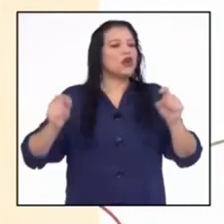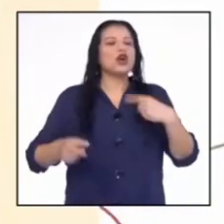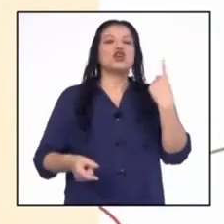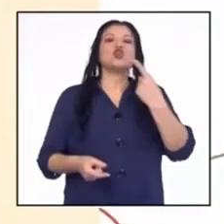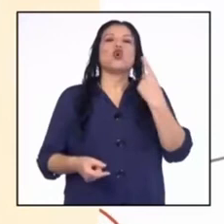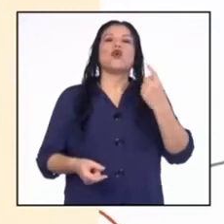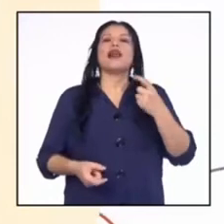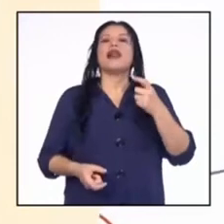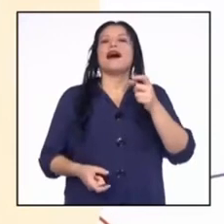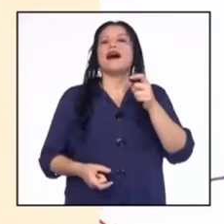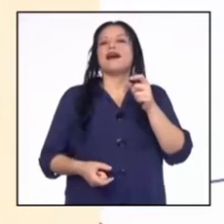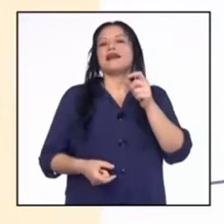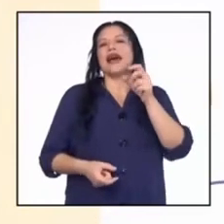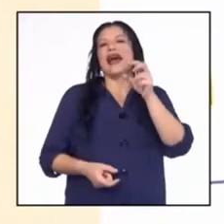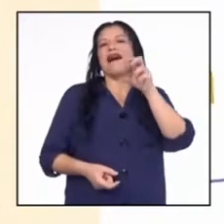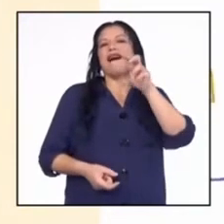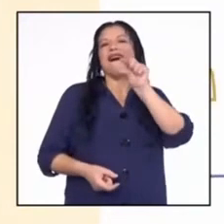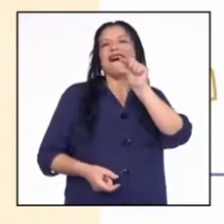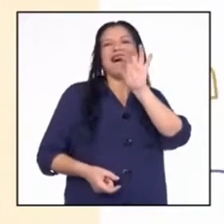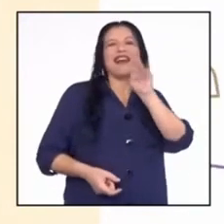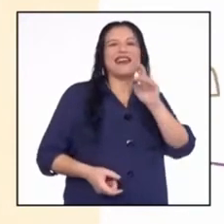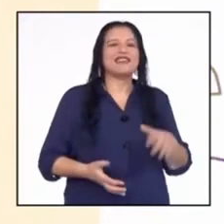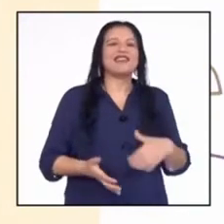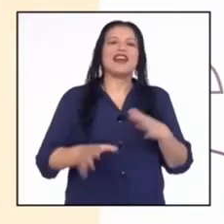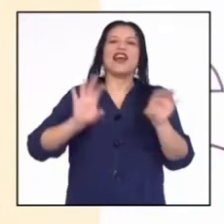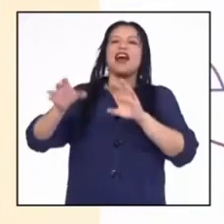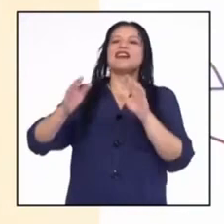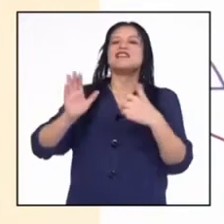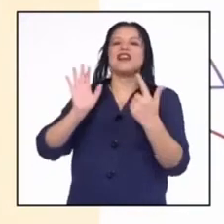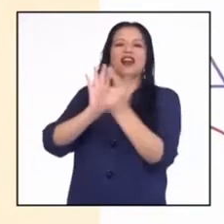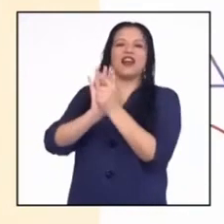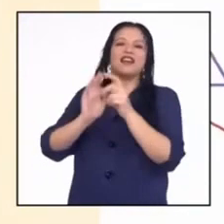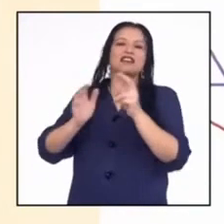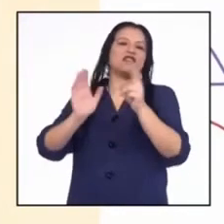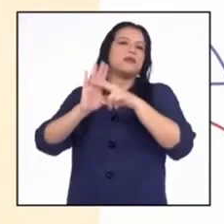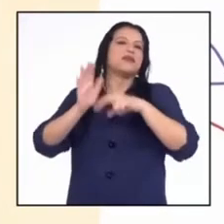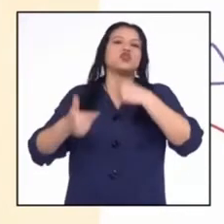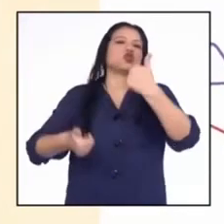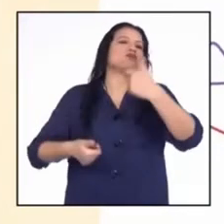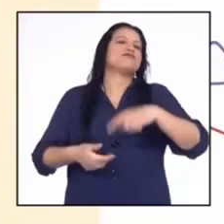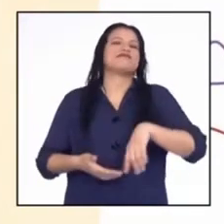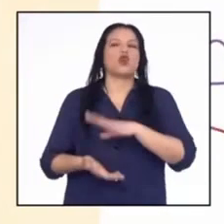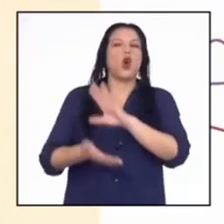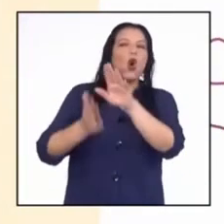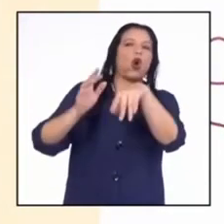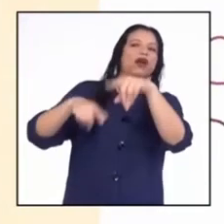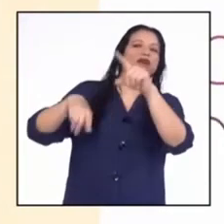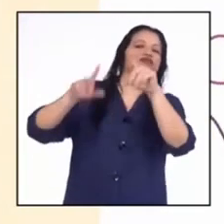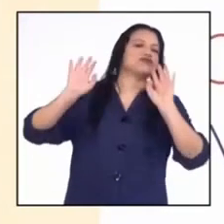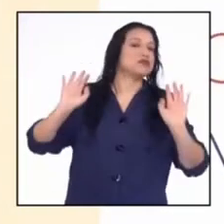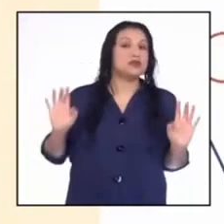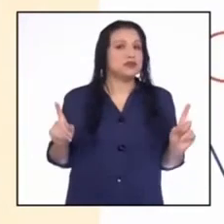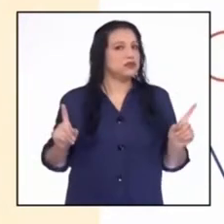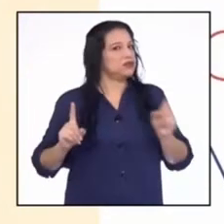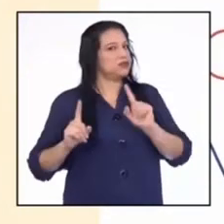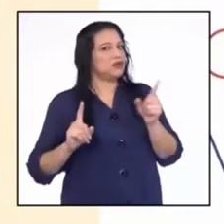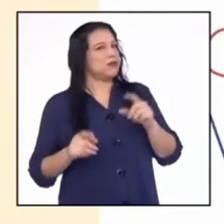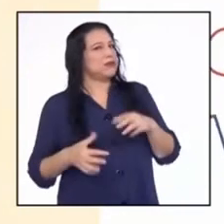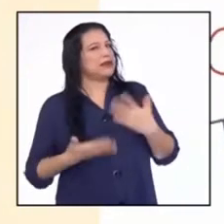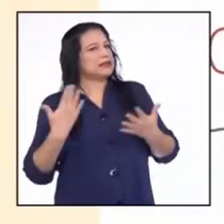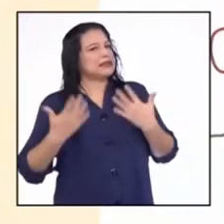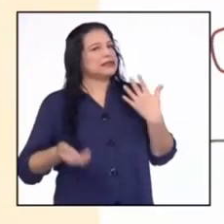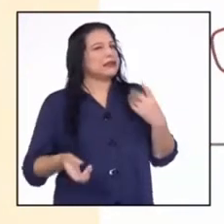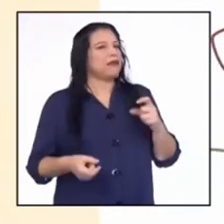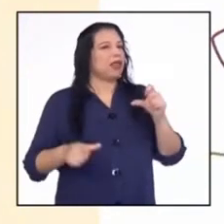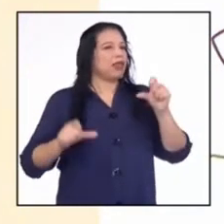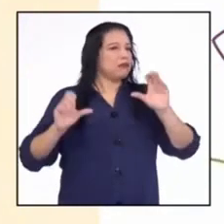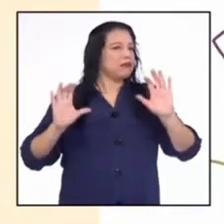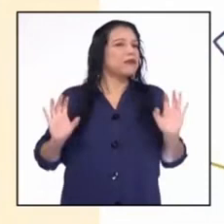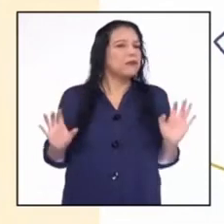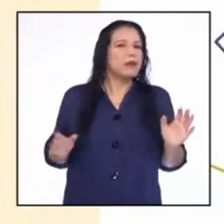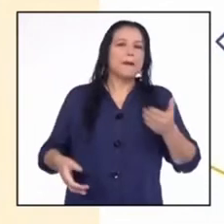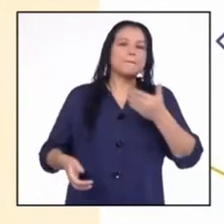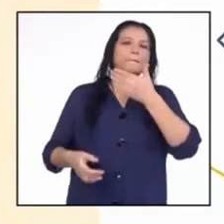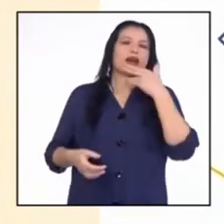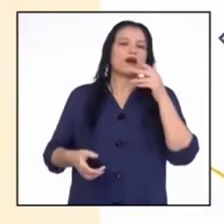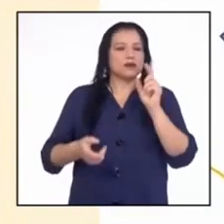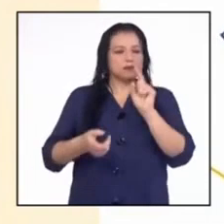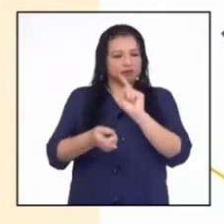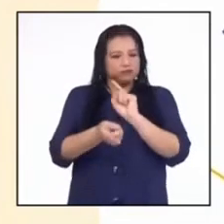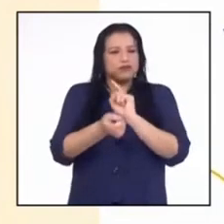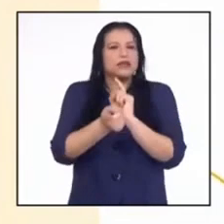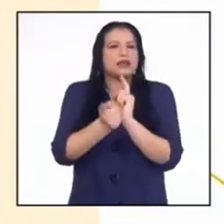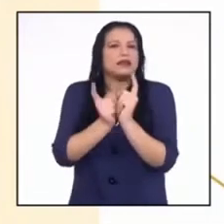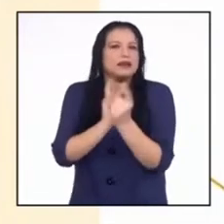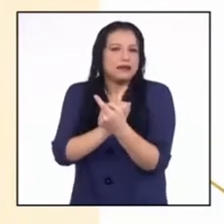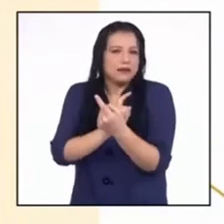leyes y normas, porque puede parecer un poco despectivo, además de no ser muy específico ni concreto. Así que mejor voy